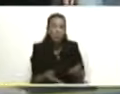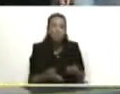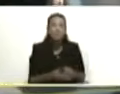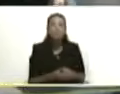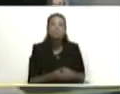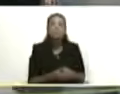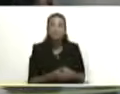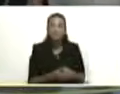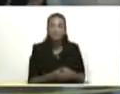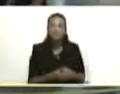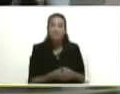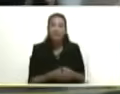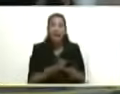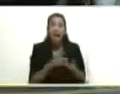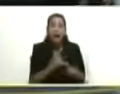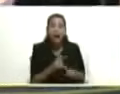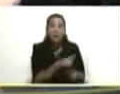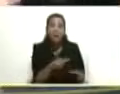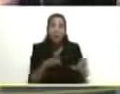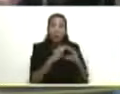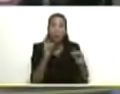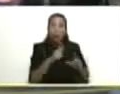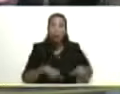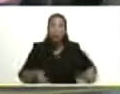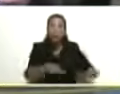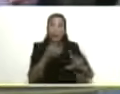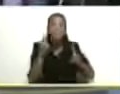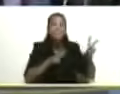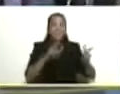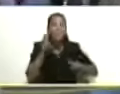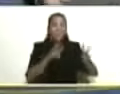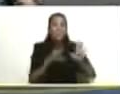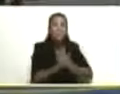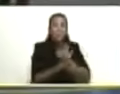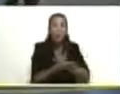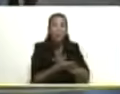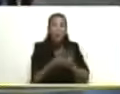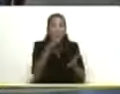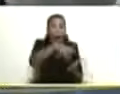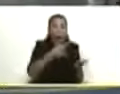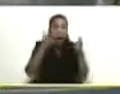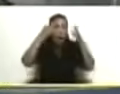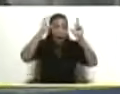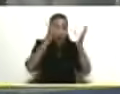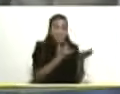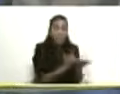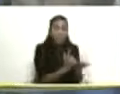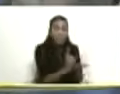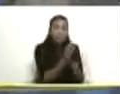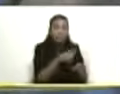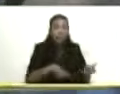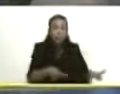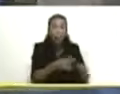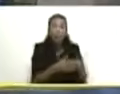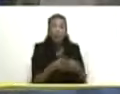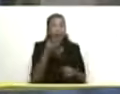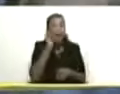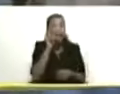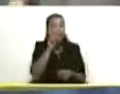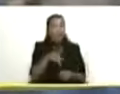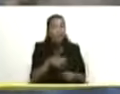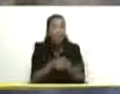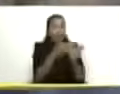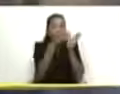Y bueno, aquí hay toda una exposición de la ganadería del país. Nuestro producto bandera, el café venezolano, que